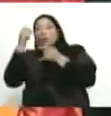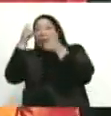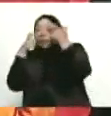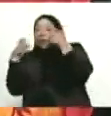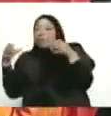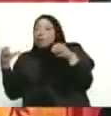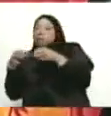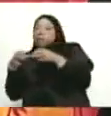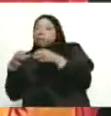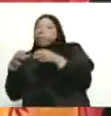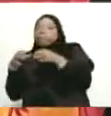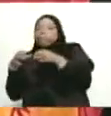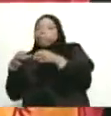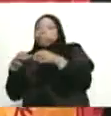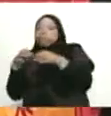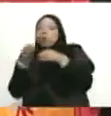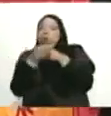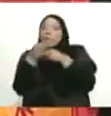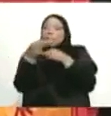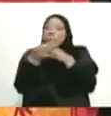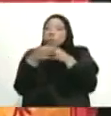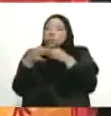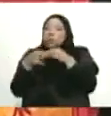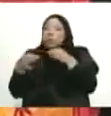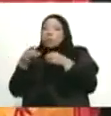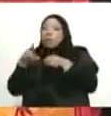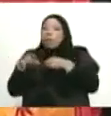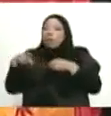parroquias, municipios y estados.